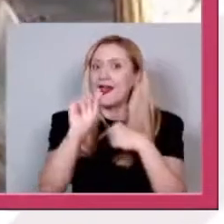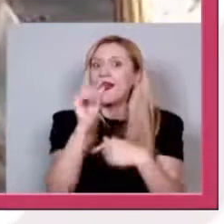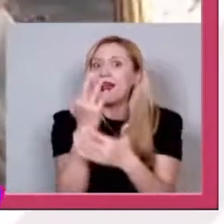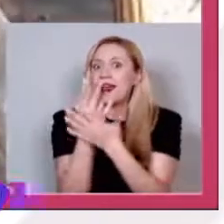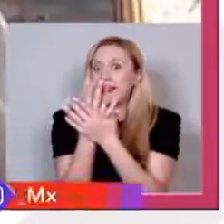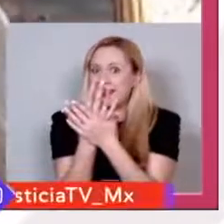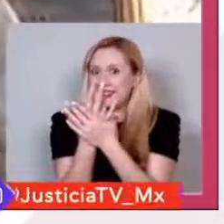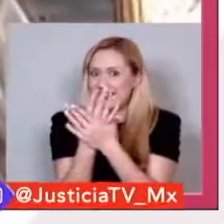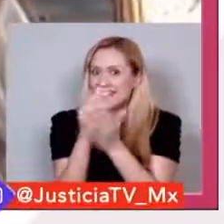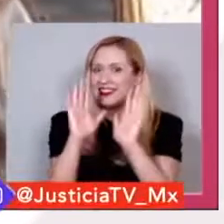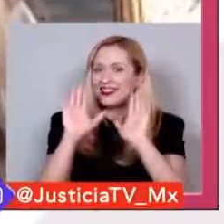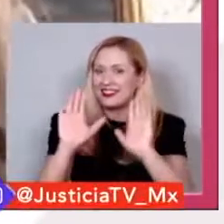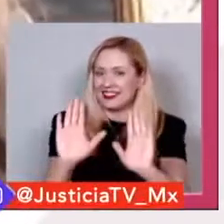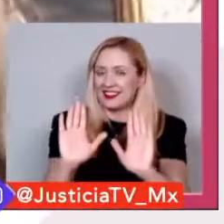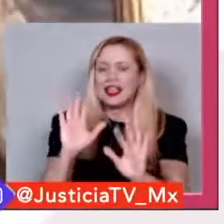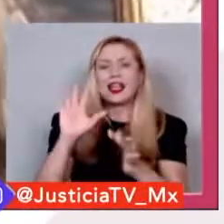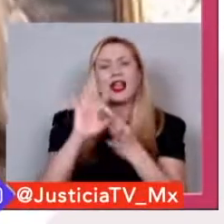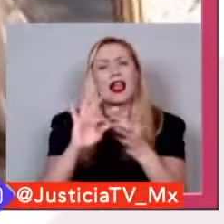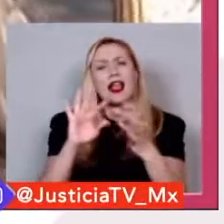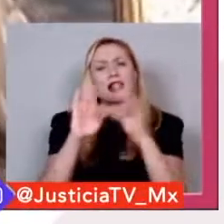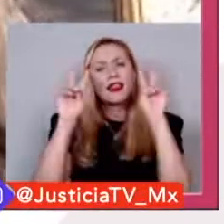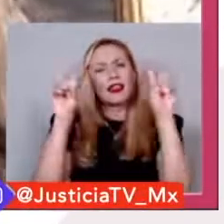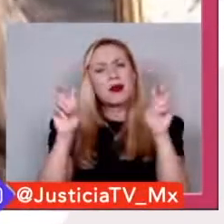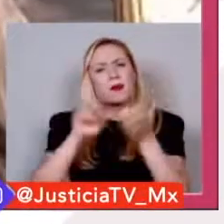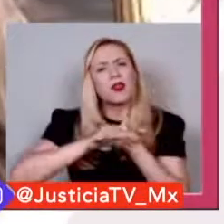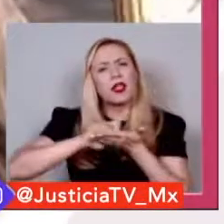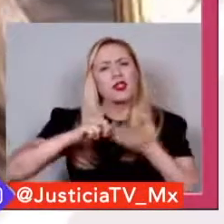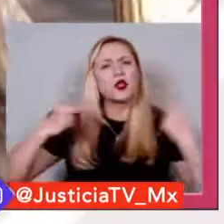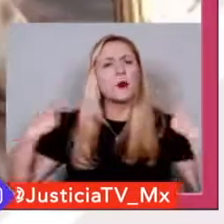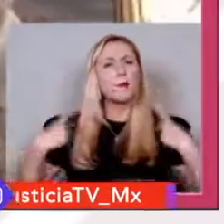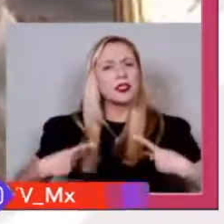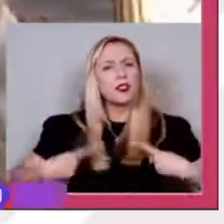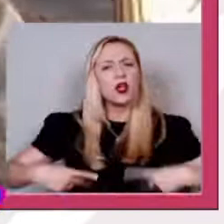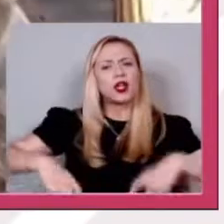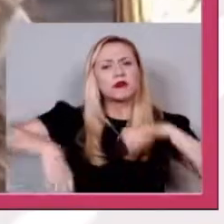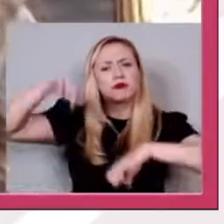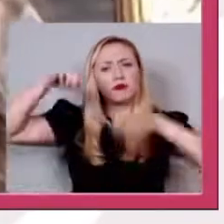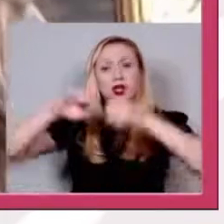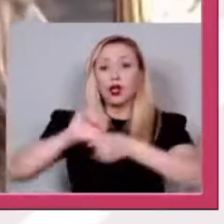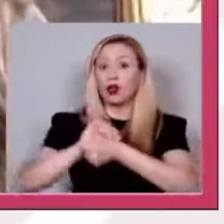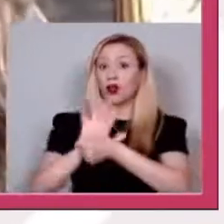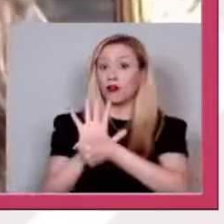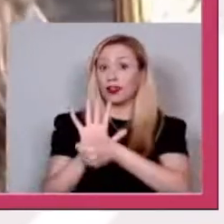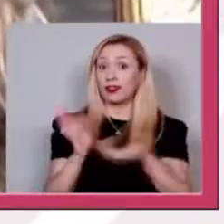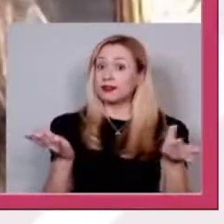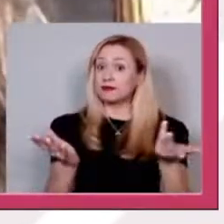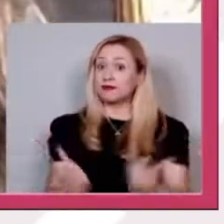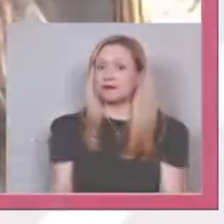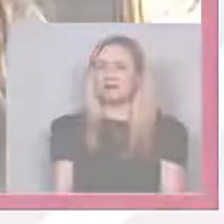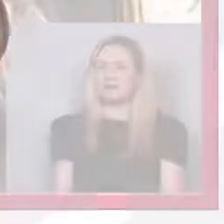espacio diverso y estamos hablando sobre derechos de las personas mayores ante la COVID.